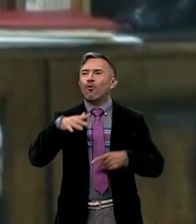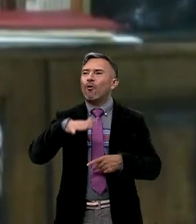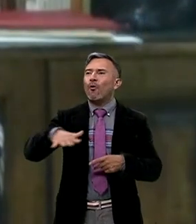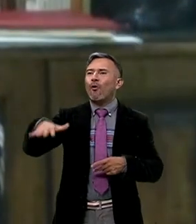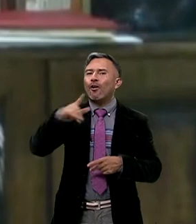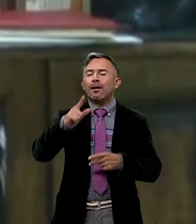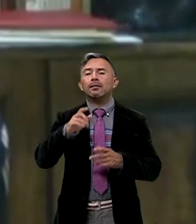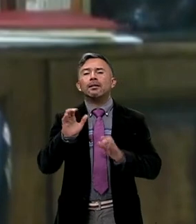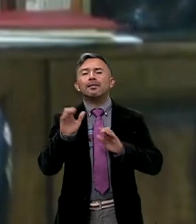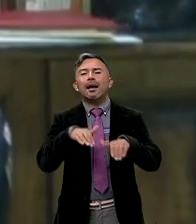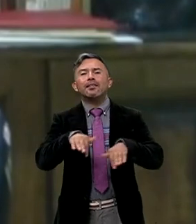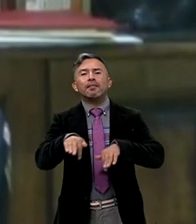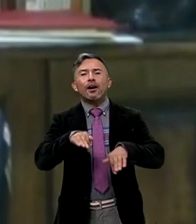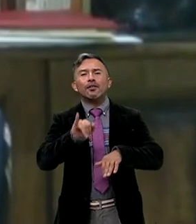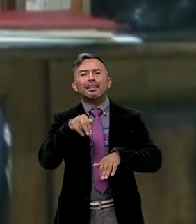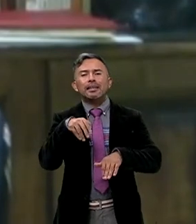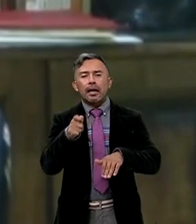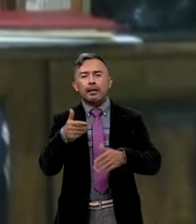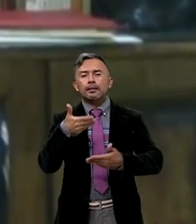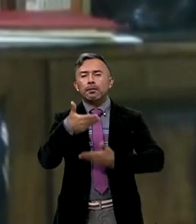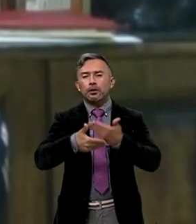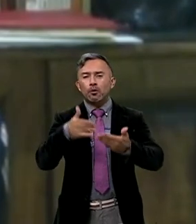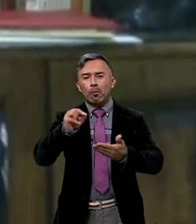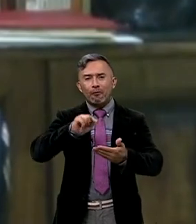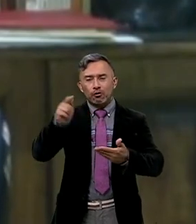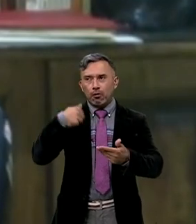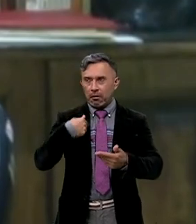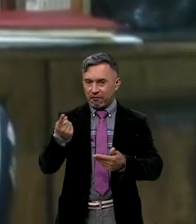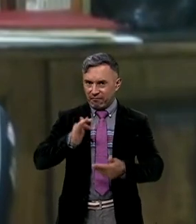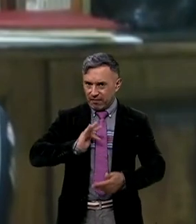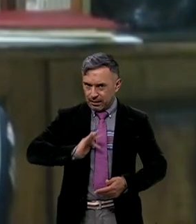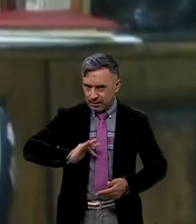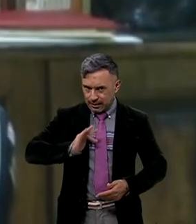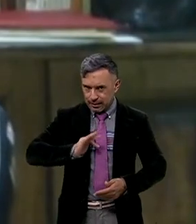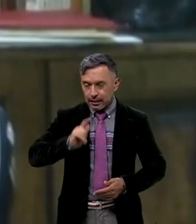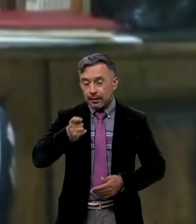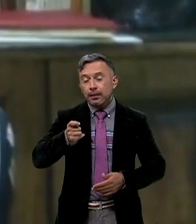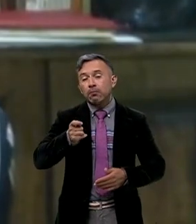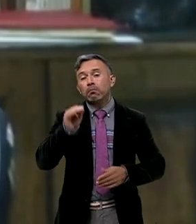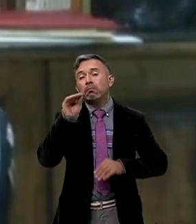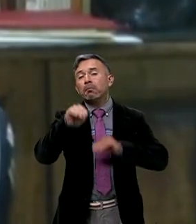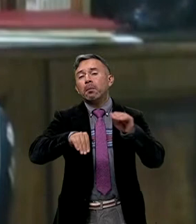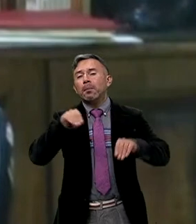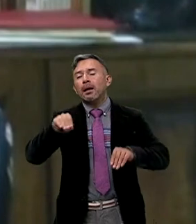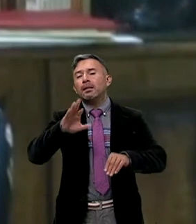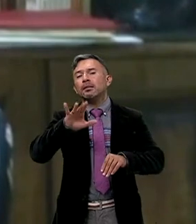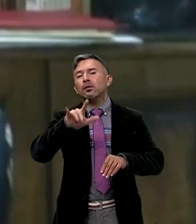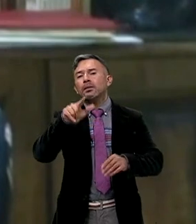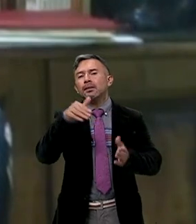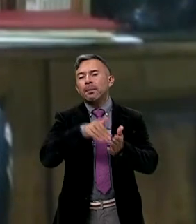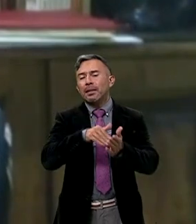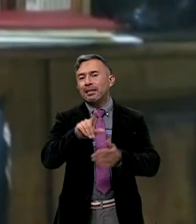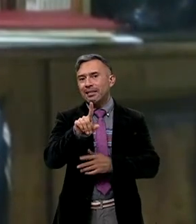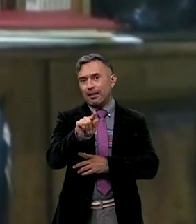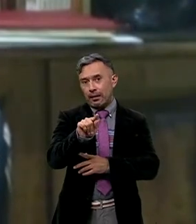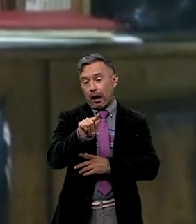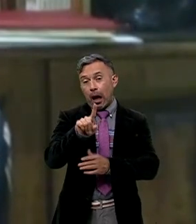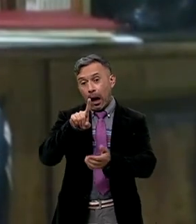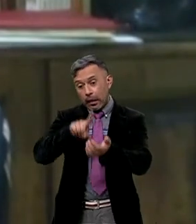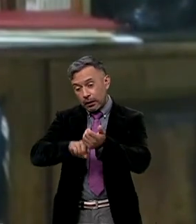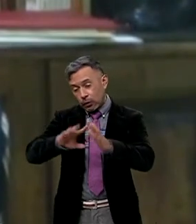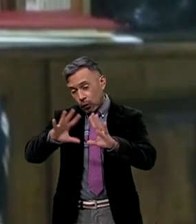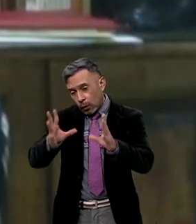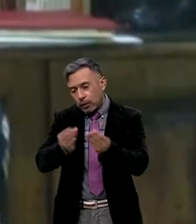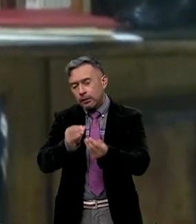profesional electoral respecto a esta instalación de 57 mil 70 de 57 mil